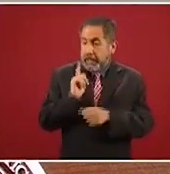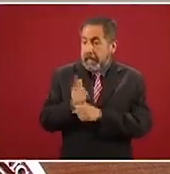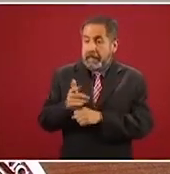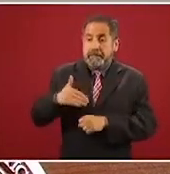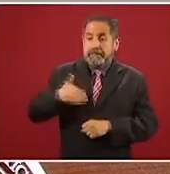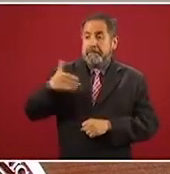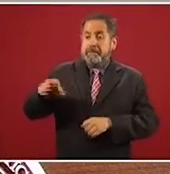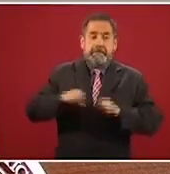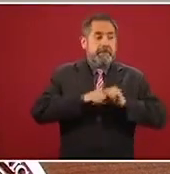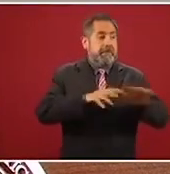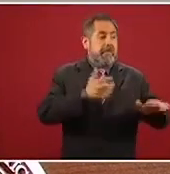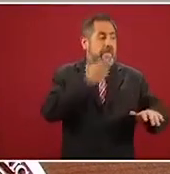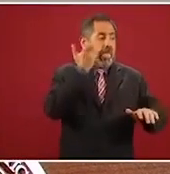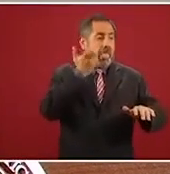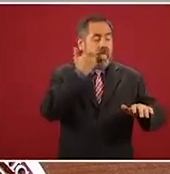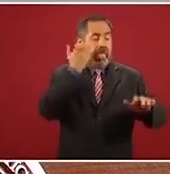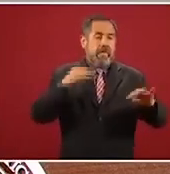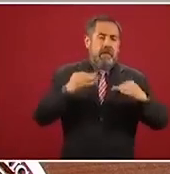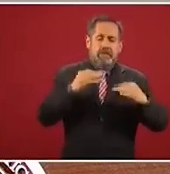Vi